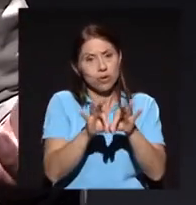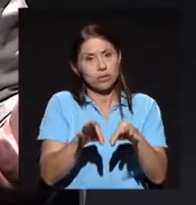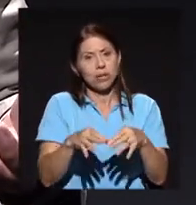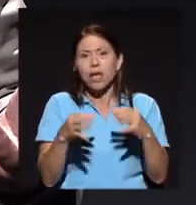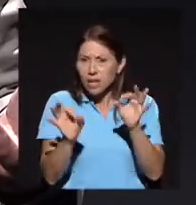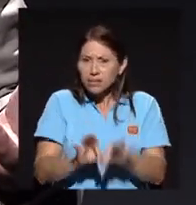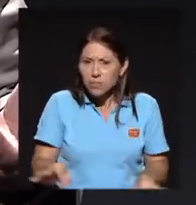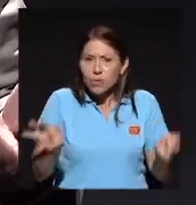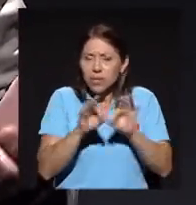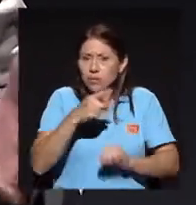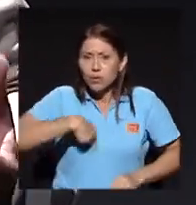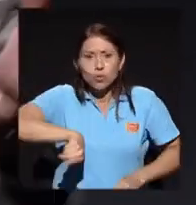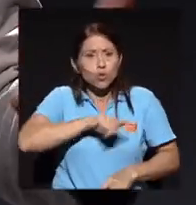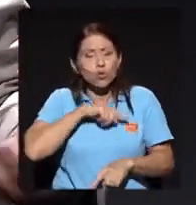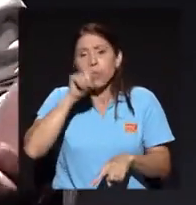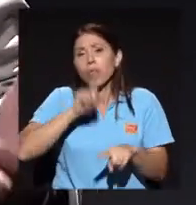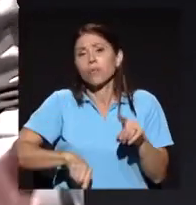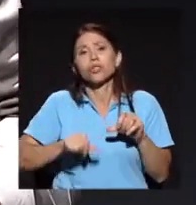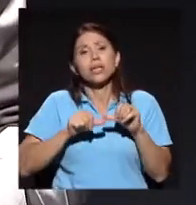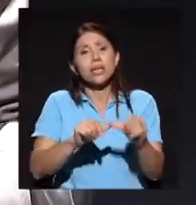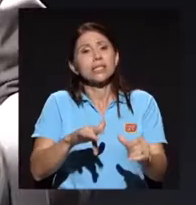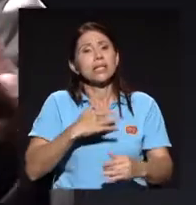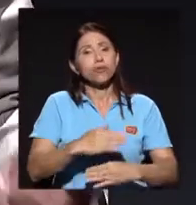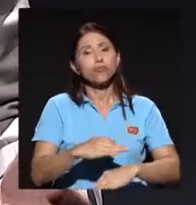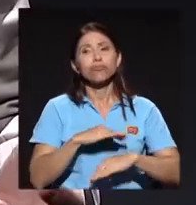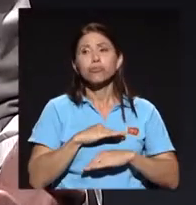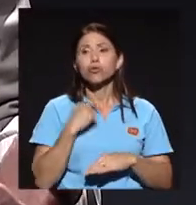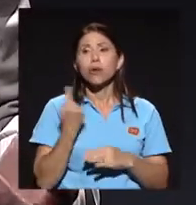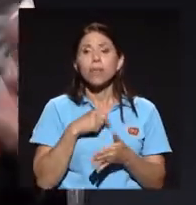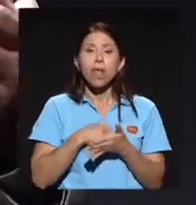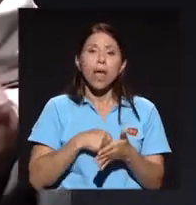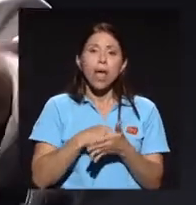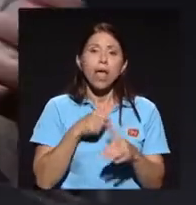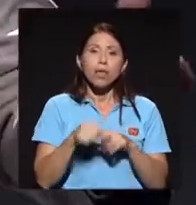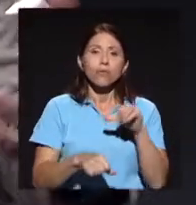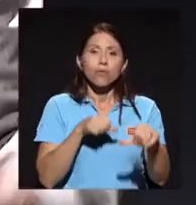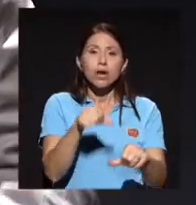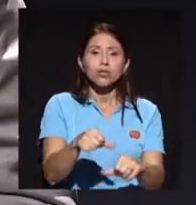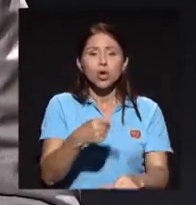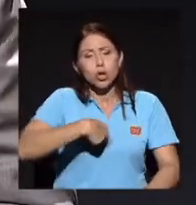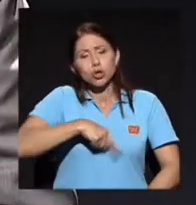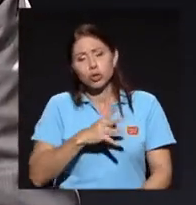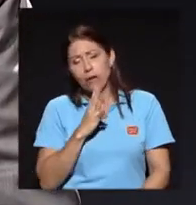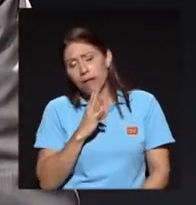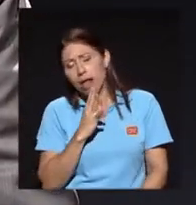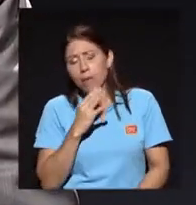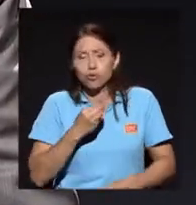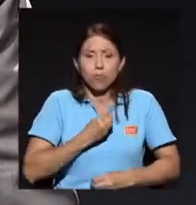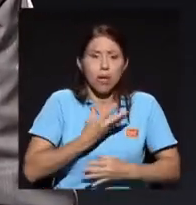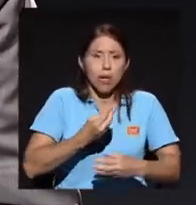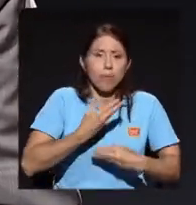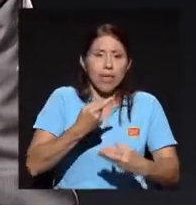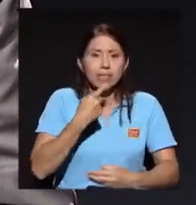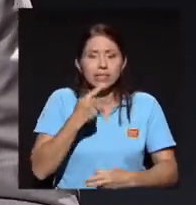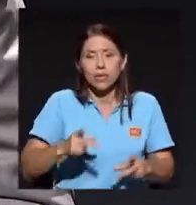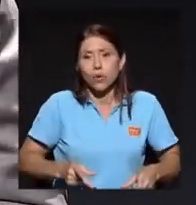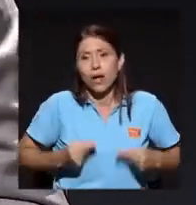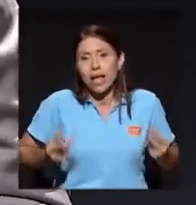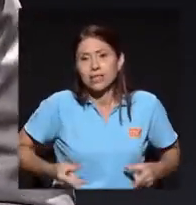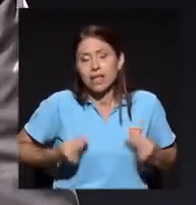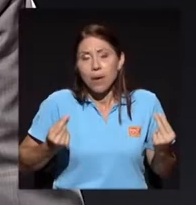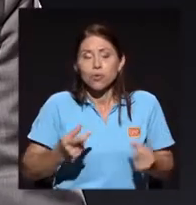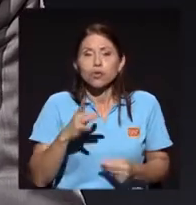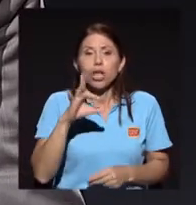nosotros no podemos seguir satisfechos con el esfuerzo aquí nos llenamos la boca diciendo gastamos el 8% del presupuesto no hay